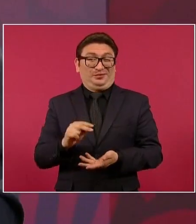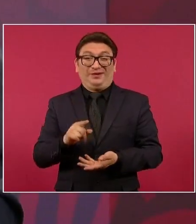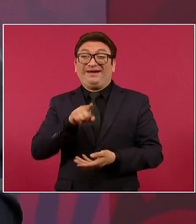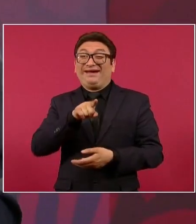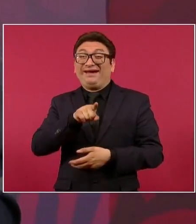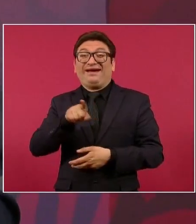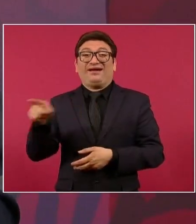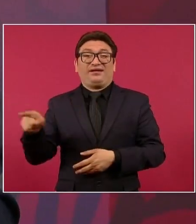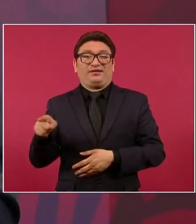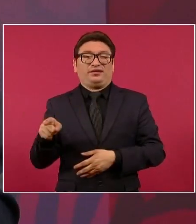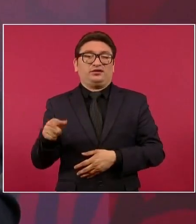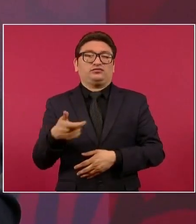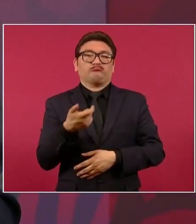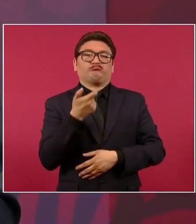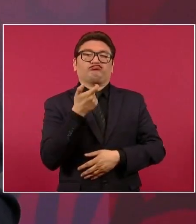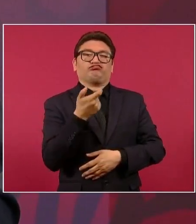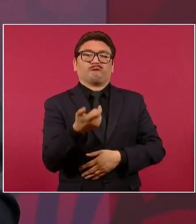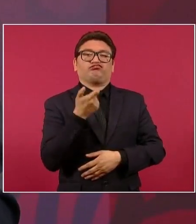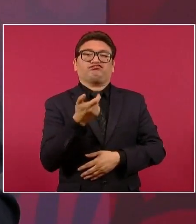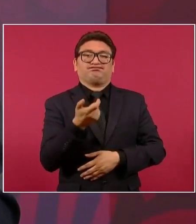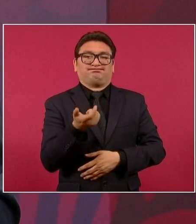pidieron mochi,